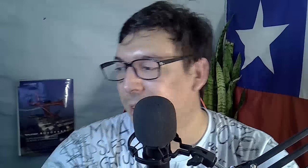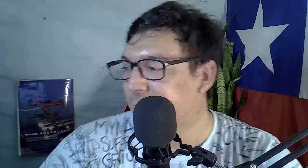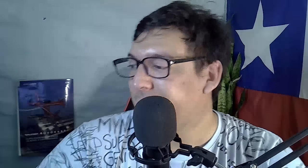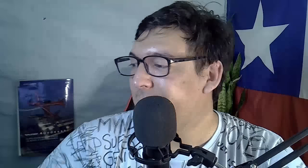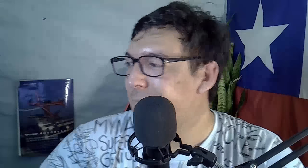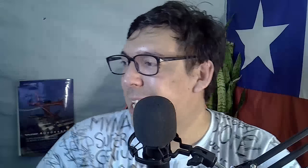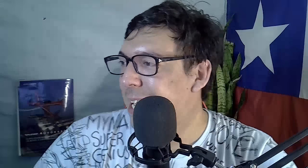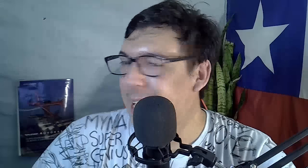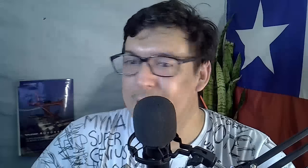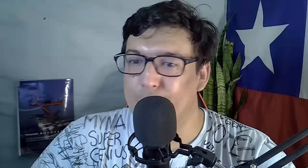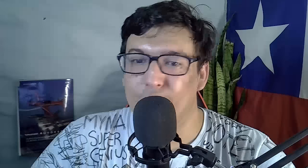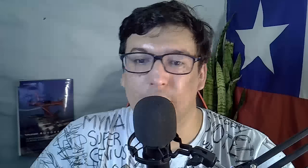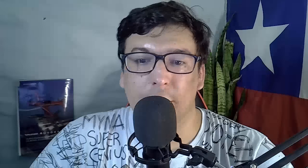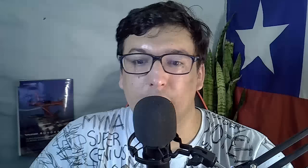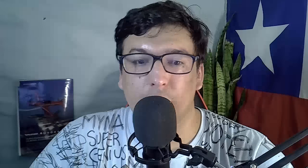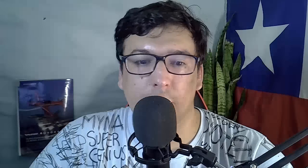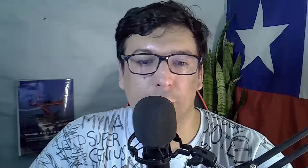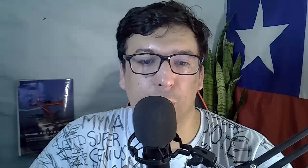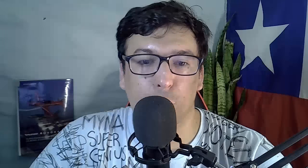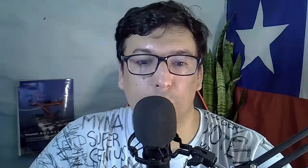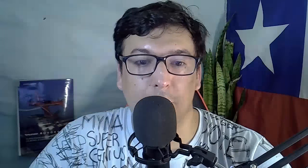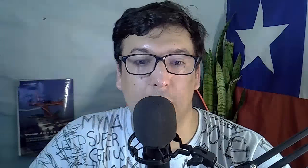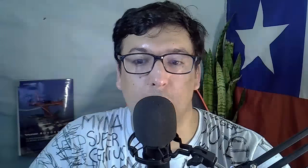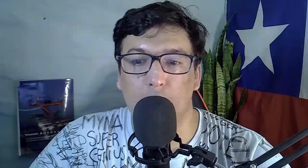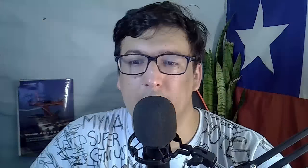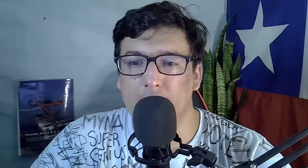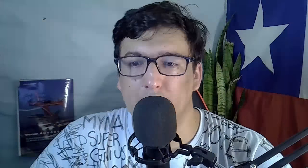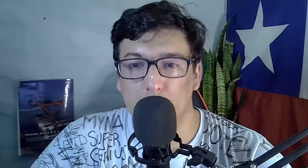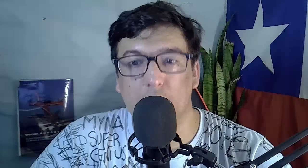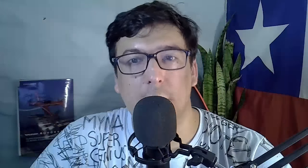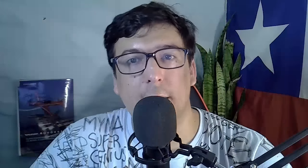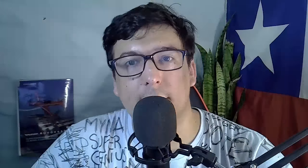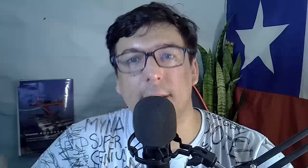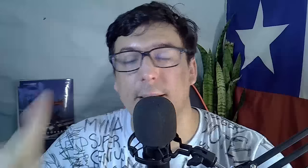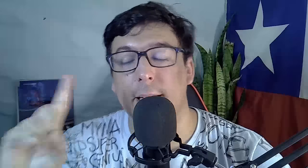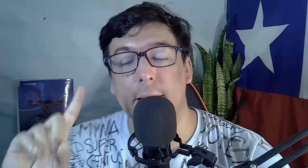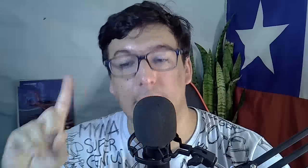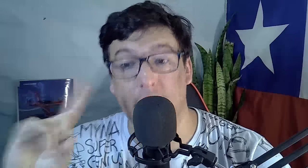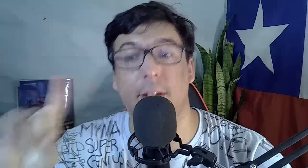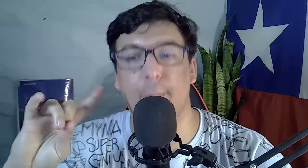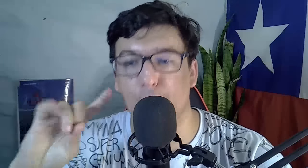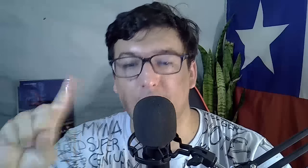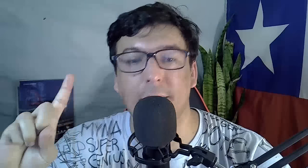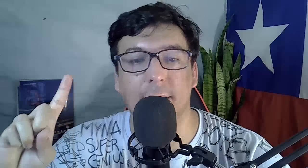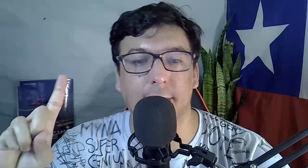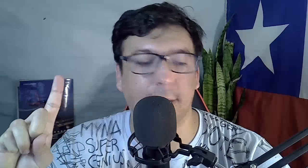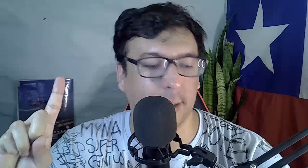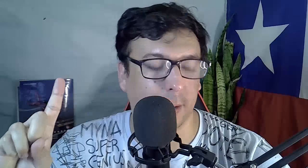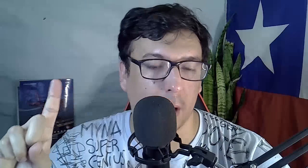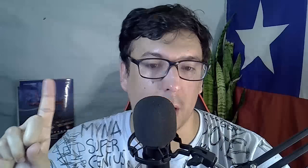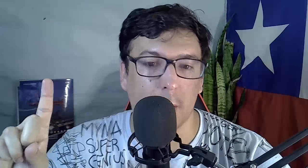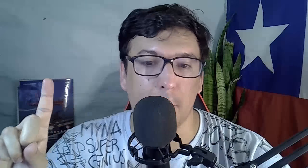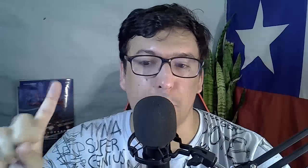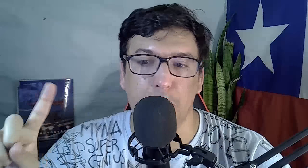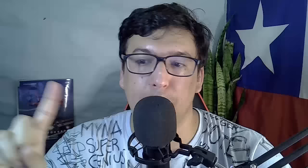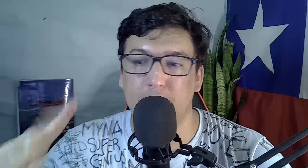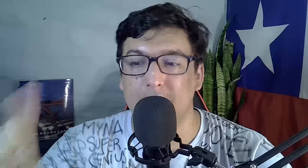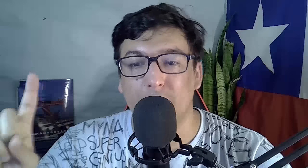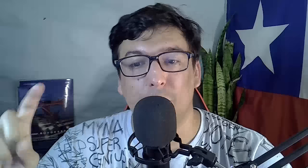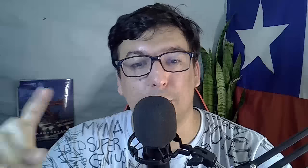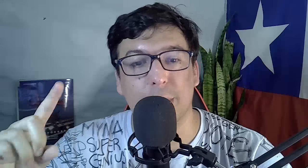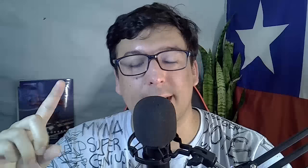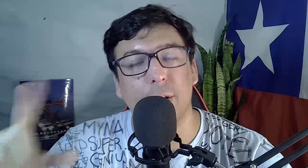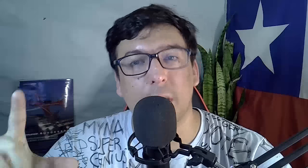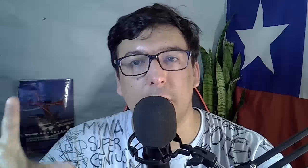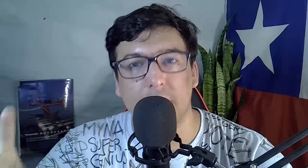detonado. Bueno, gente, hoy tenemos un video muy, muy interesante. Les voy a decir por qué interesante.